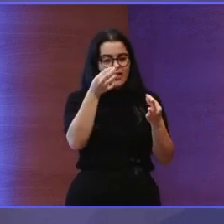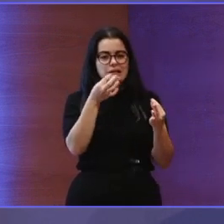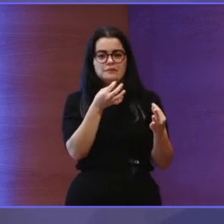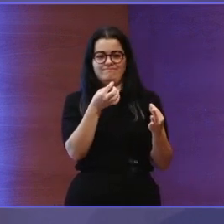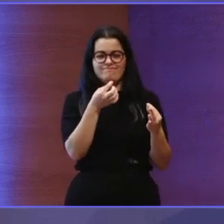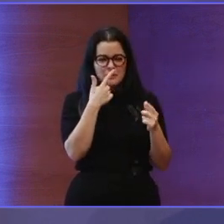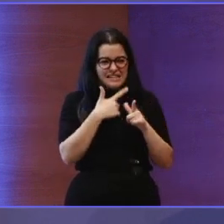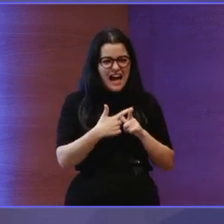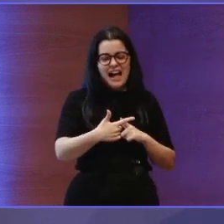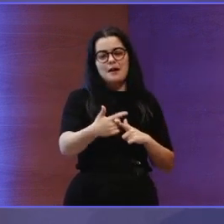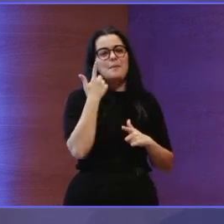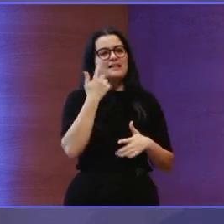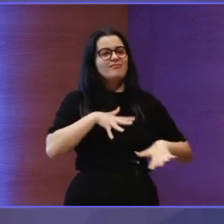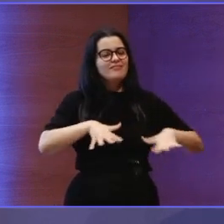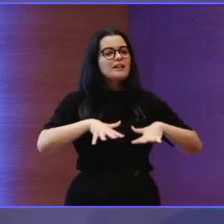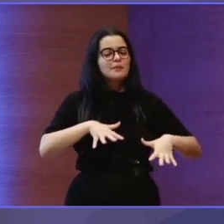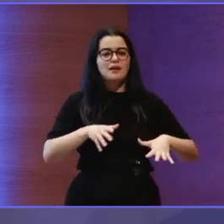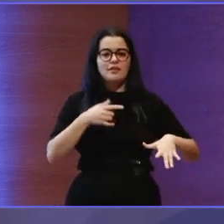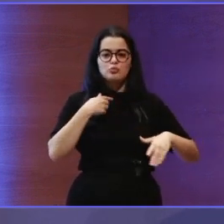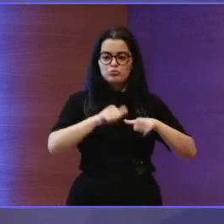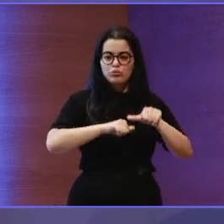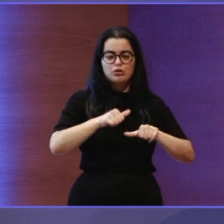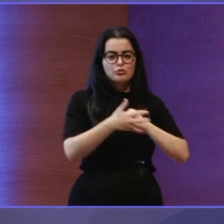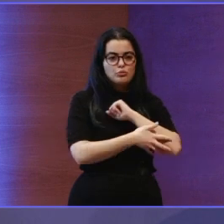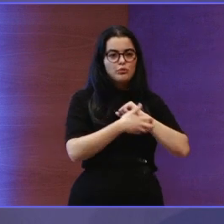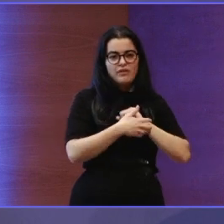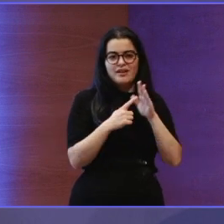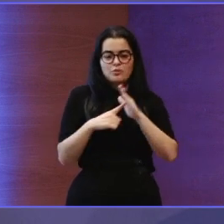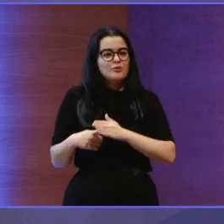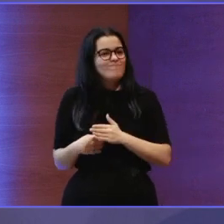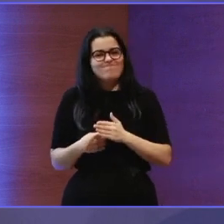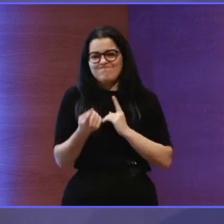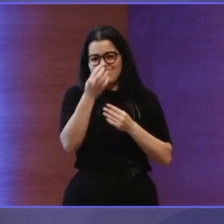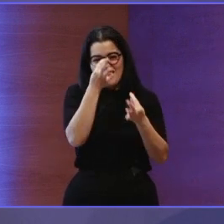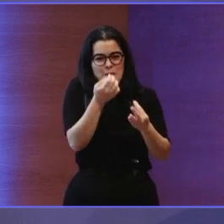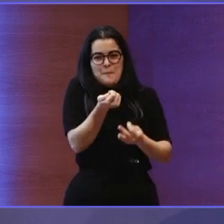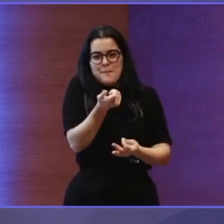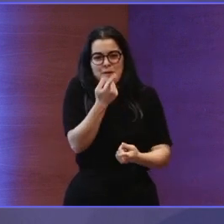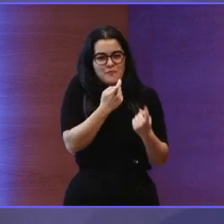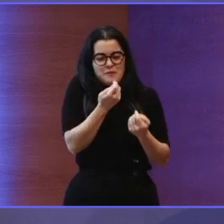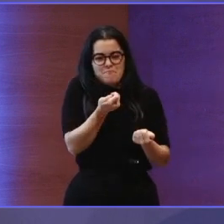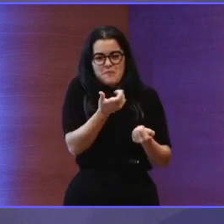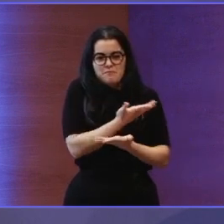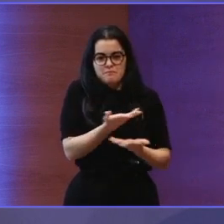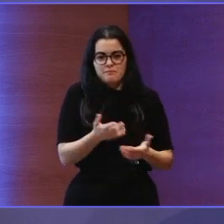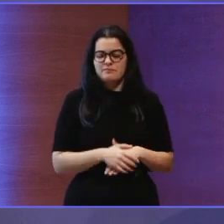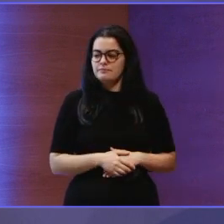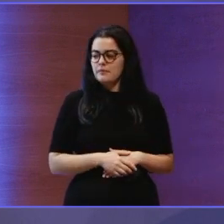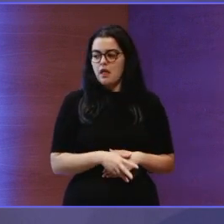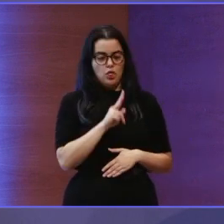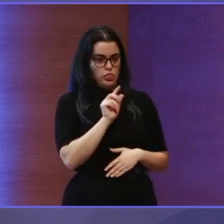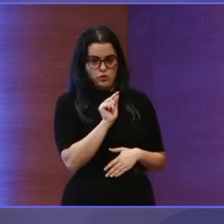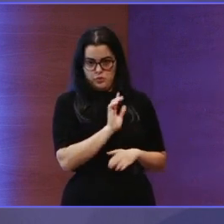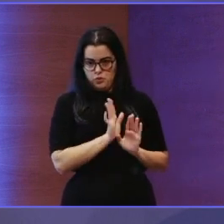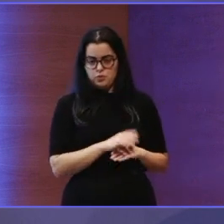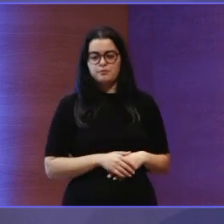longitudinal y más dinámica de los procesos de pobreza y de exclusión pues tenemos muy poca información dos minutos